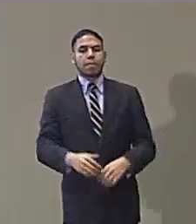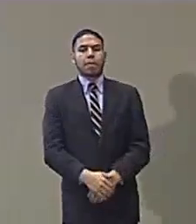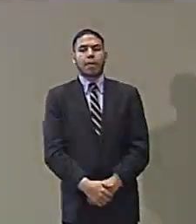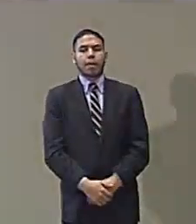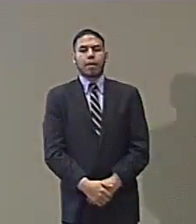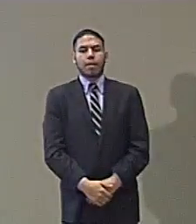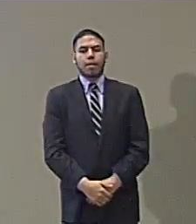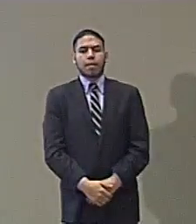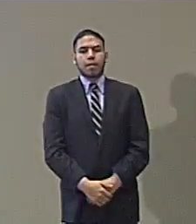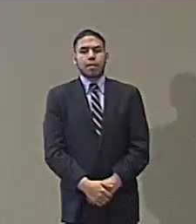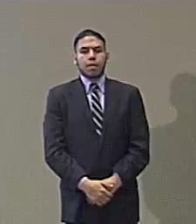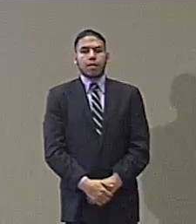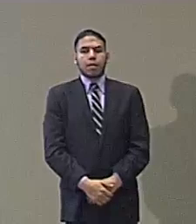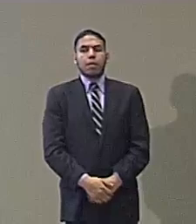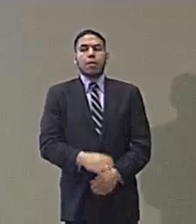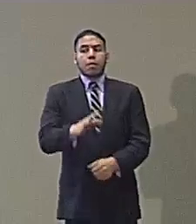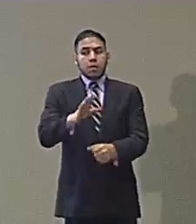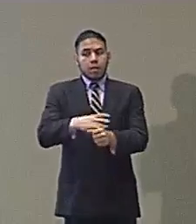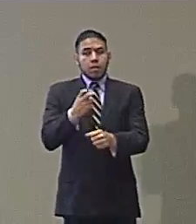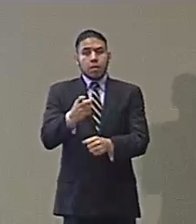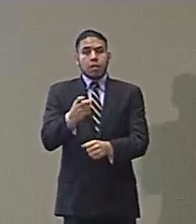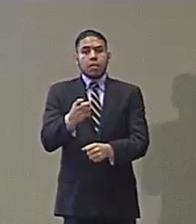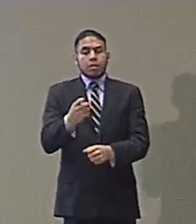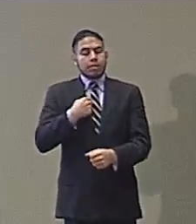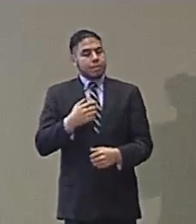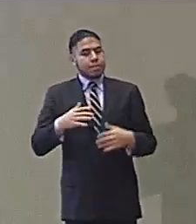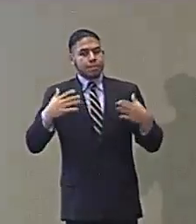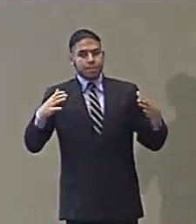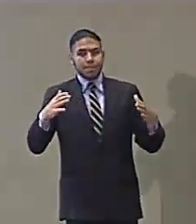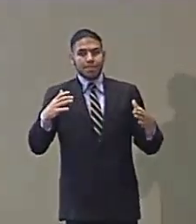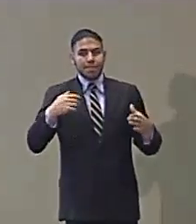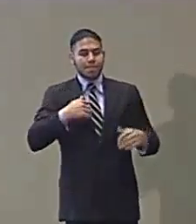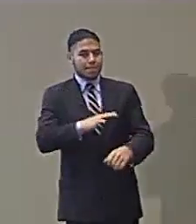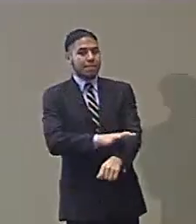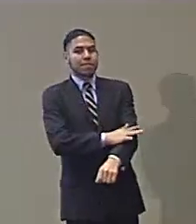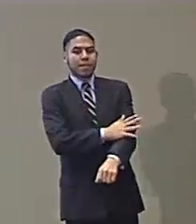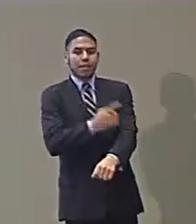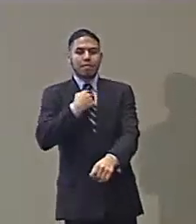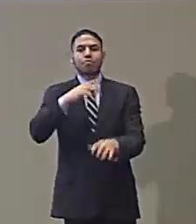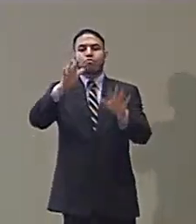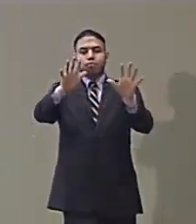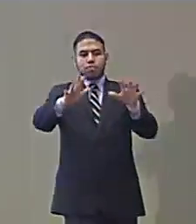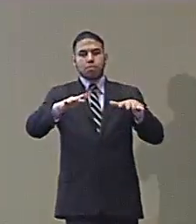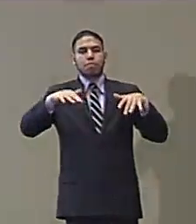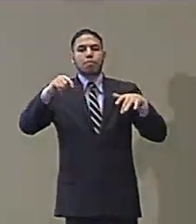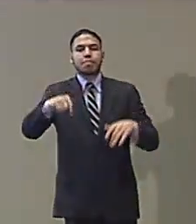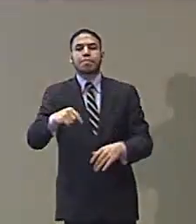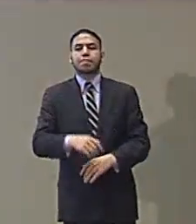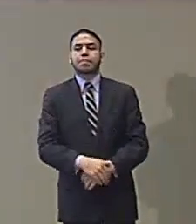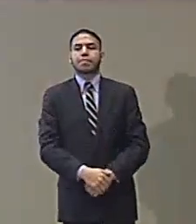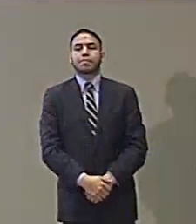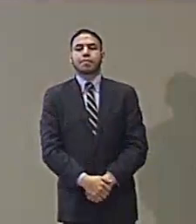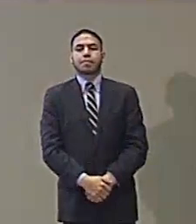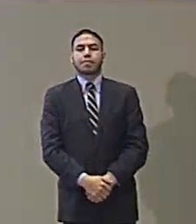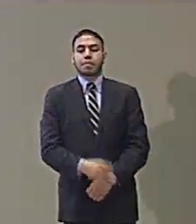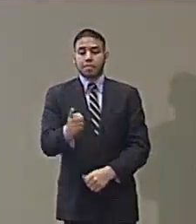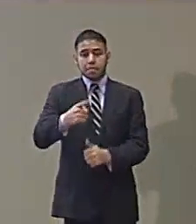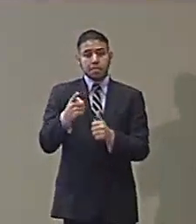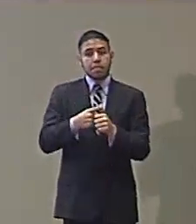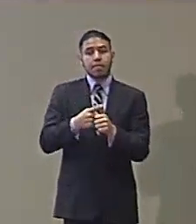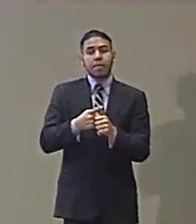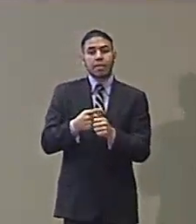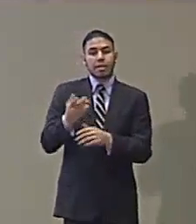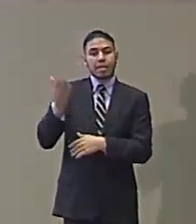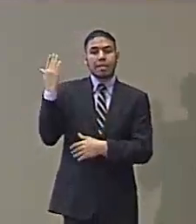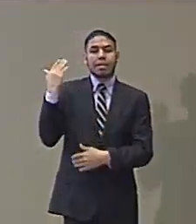social por eso con gran entusiasmo los hemos convocado esta mañana el primero de estos foros se llevó a cabo